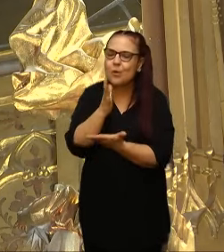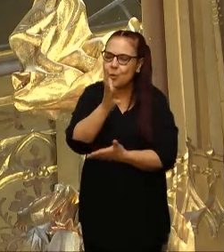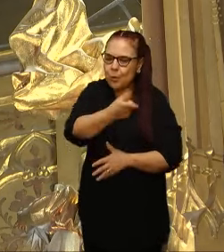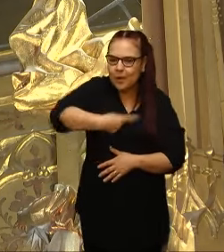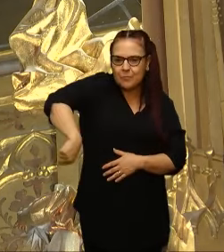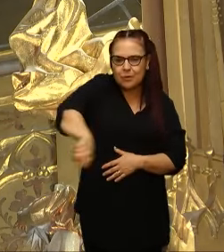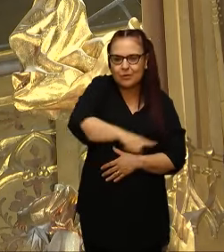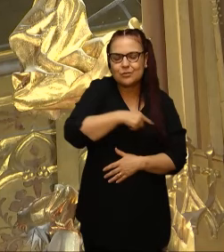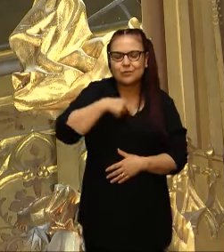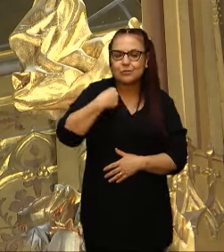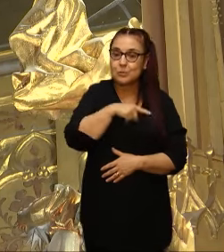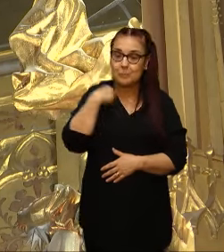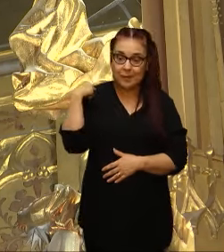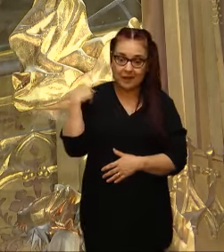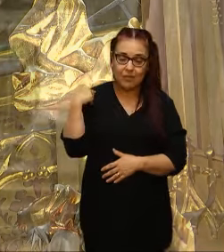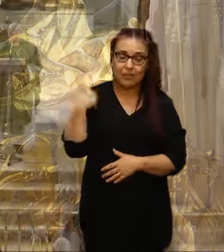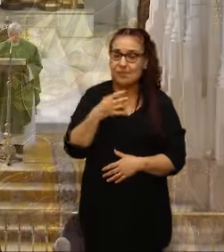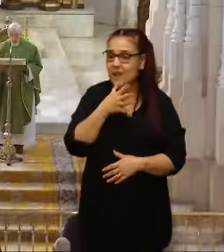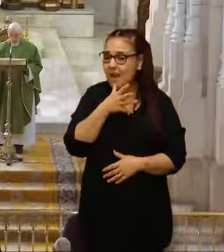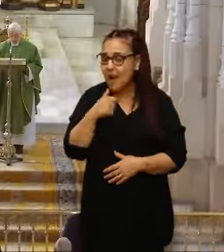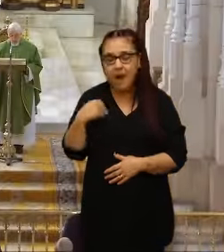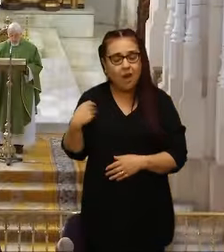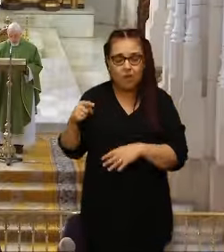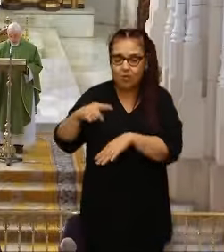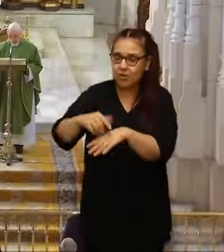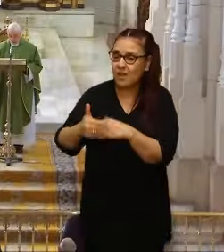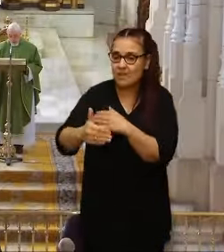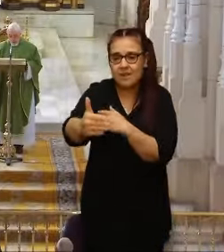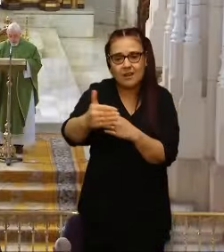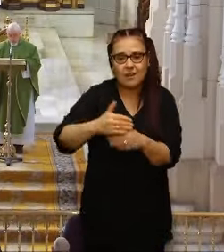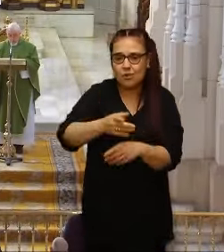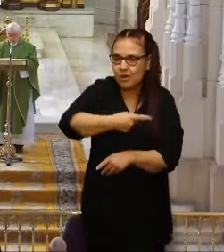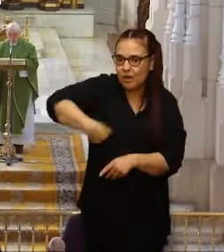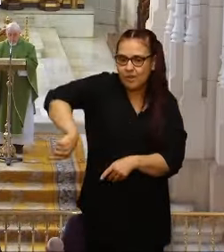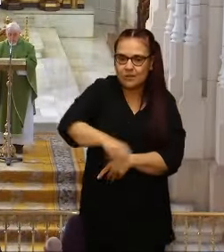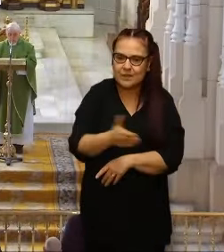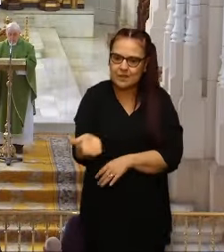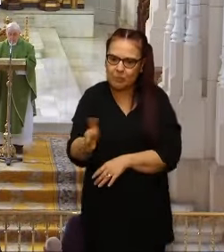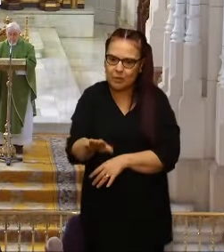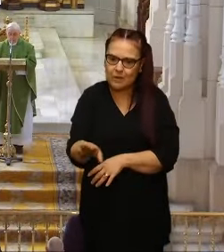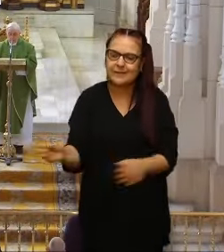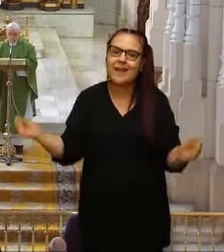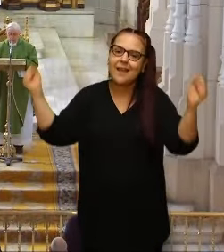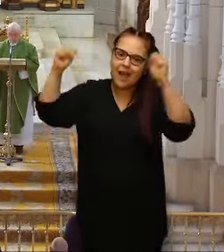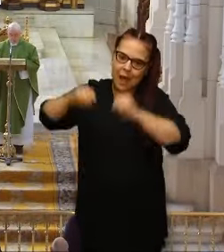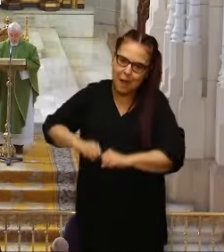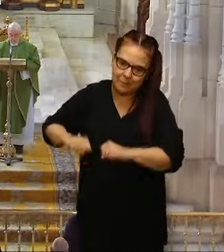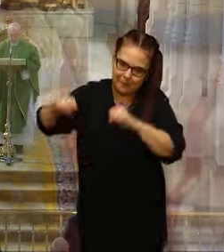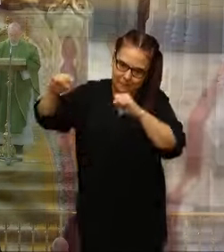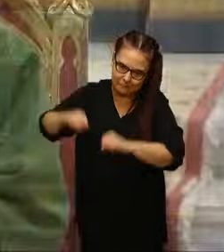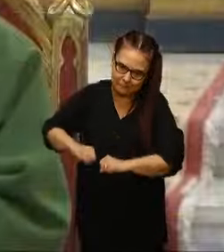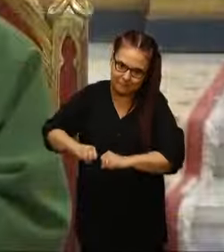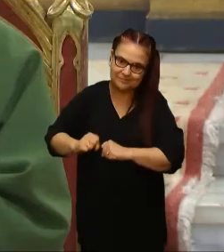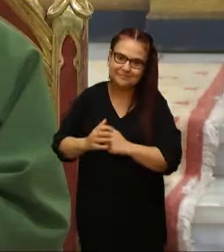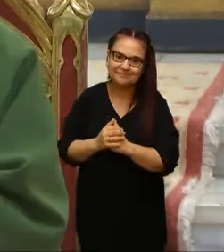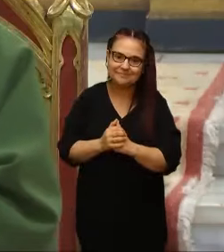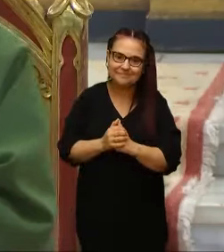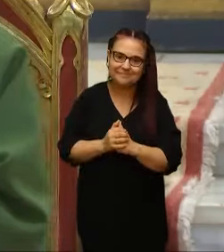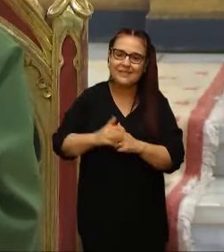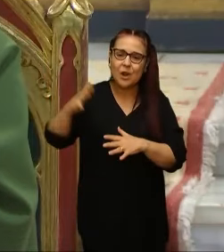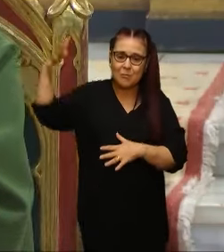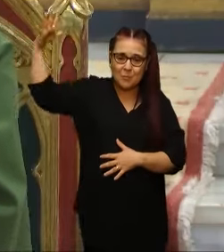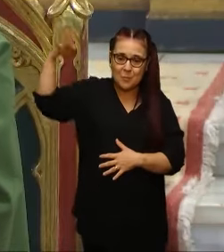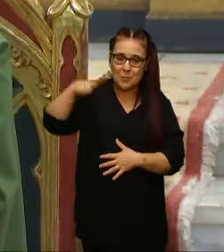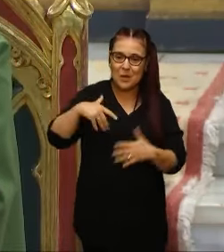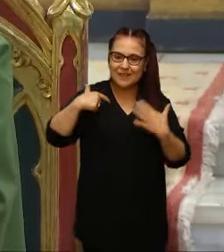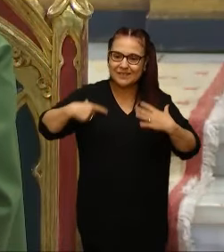Dios, ruega por nosotros, pecadores, ahora y en la hora de nuestra muerte. Amén. Bajo el manto